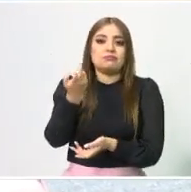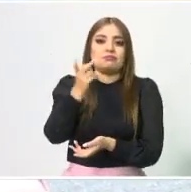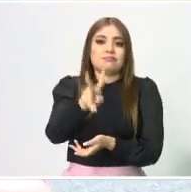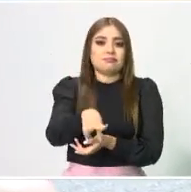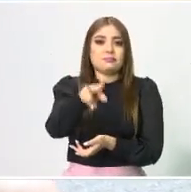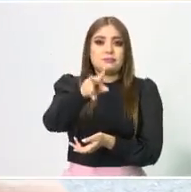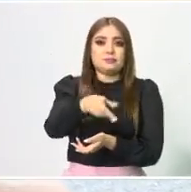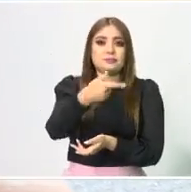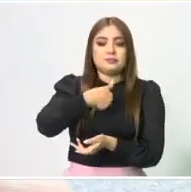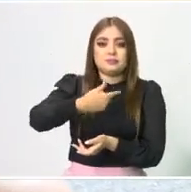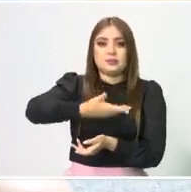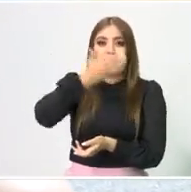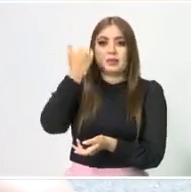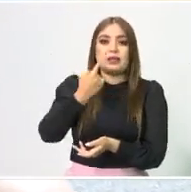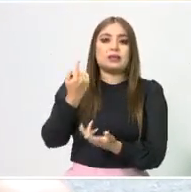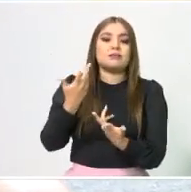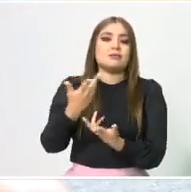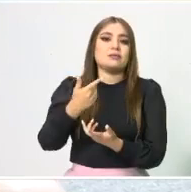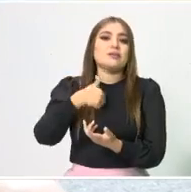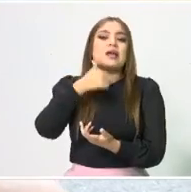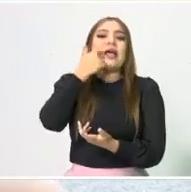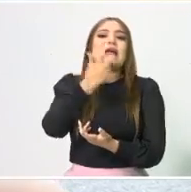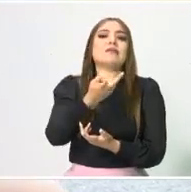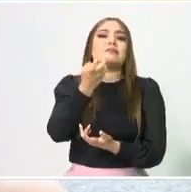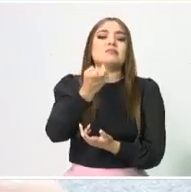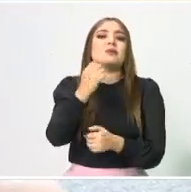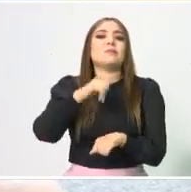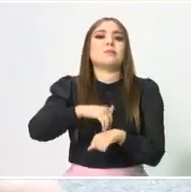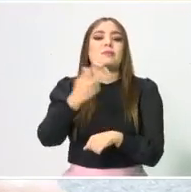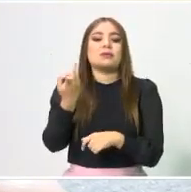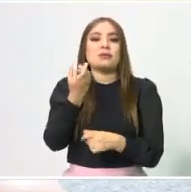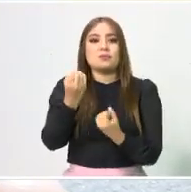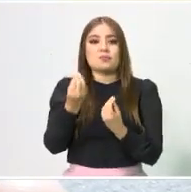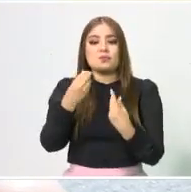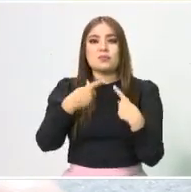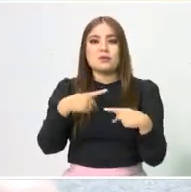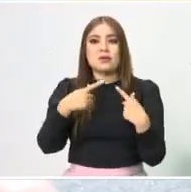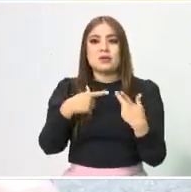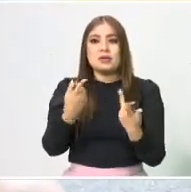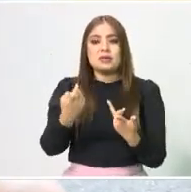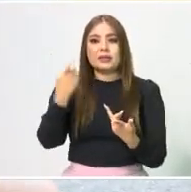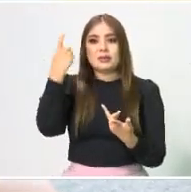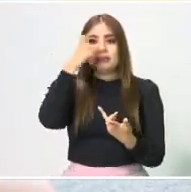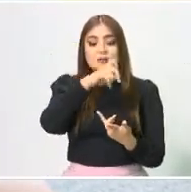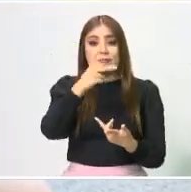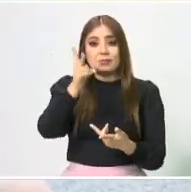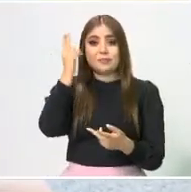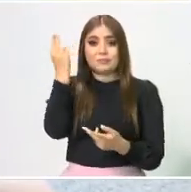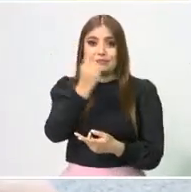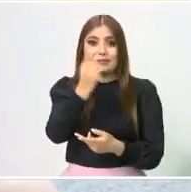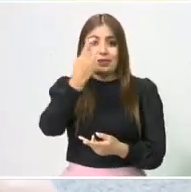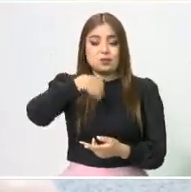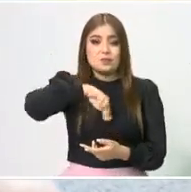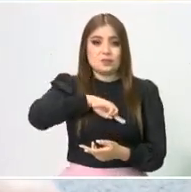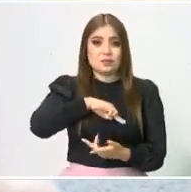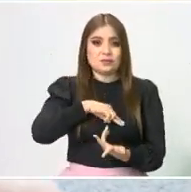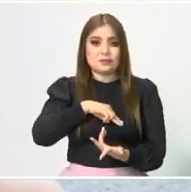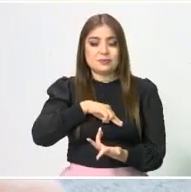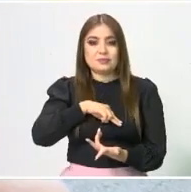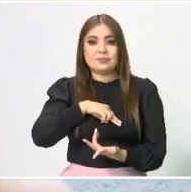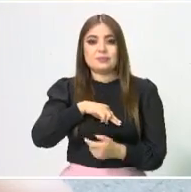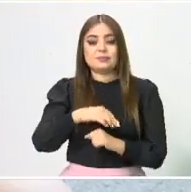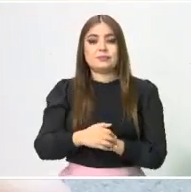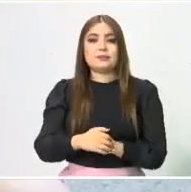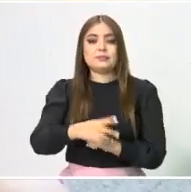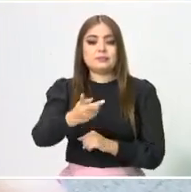ya no sabemos ni qué hacer. No quisiéramos hacer esto porque afectamos a mucha gente, pero realmente es necesario para nosotros. Ajá. ¿De qué manera le ha hecho